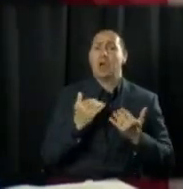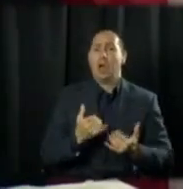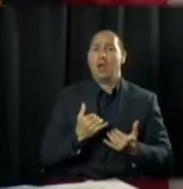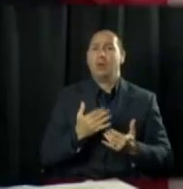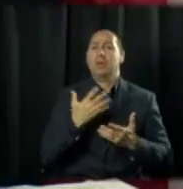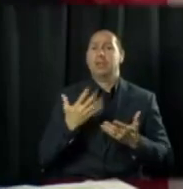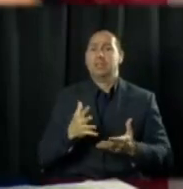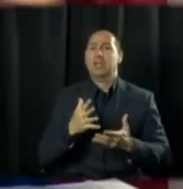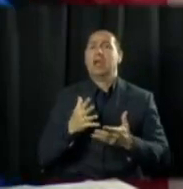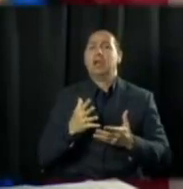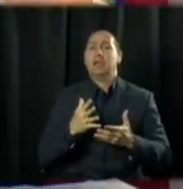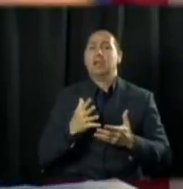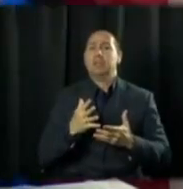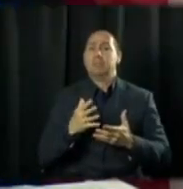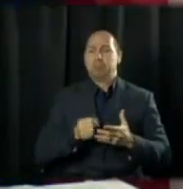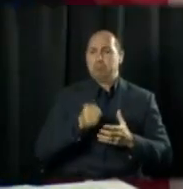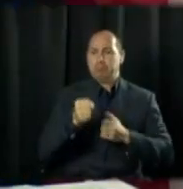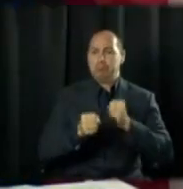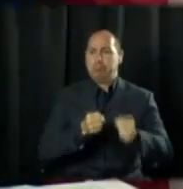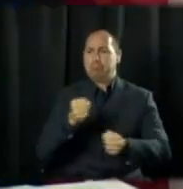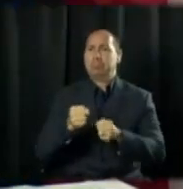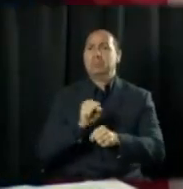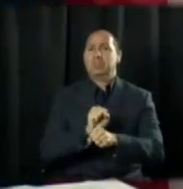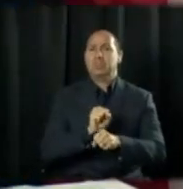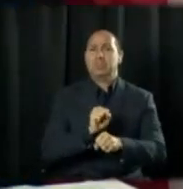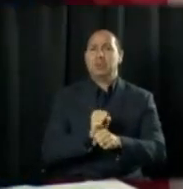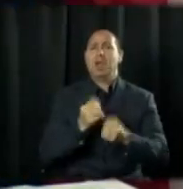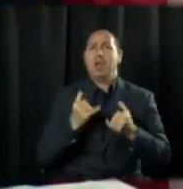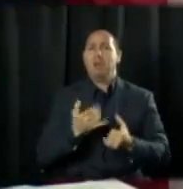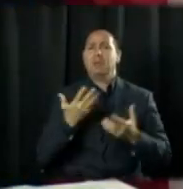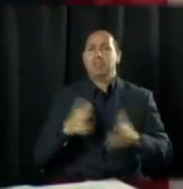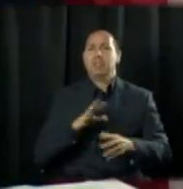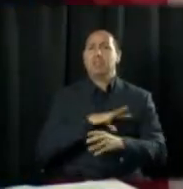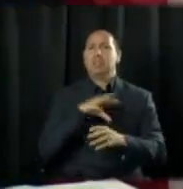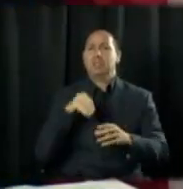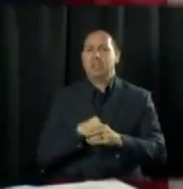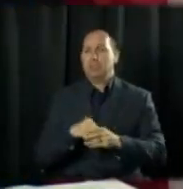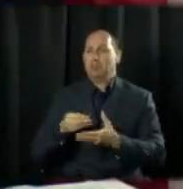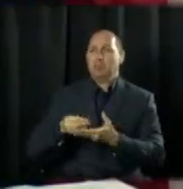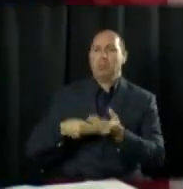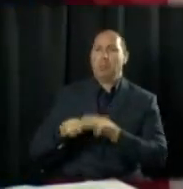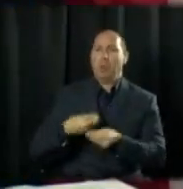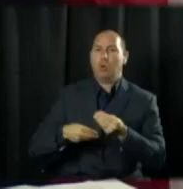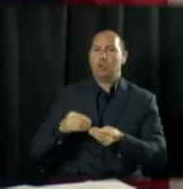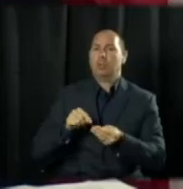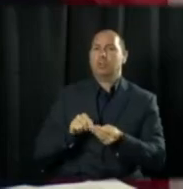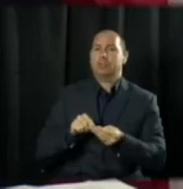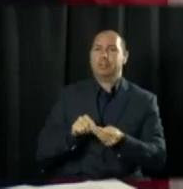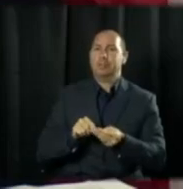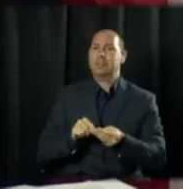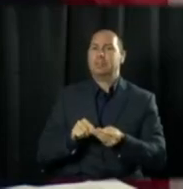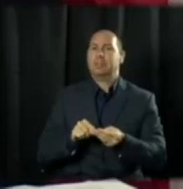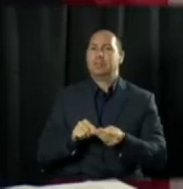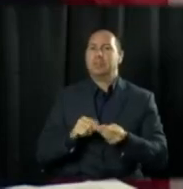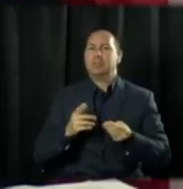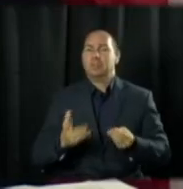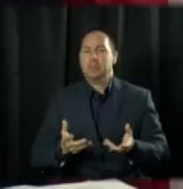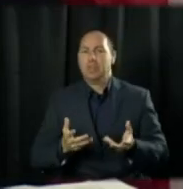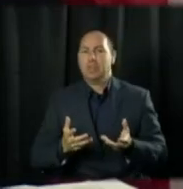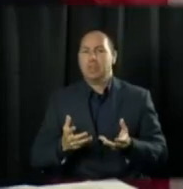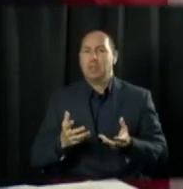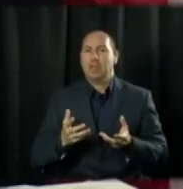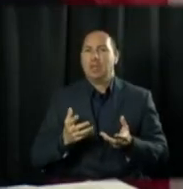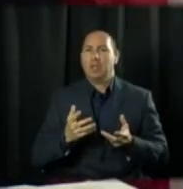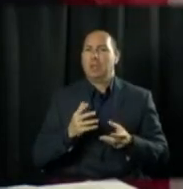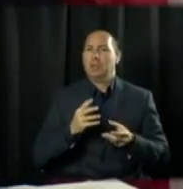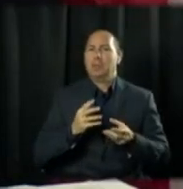de nómina del gobierno. Hay 4 números que se están moviendo. ¿Cuántas de esas posiciones van a llenarse